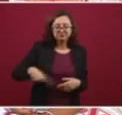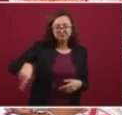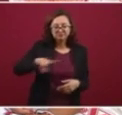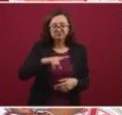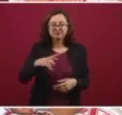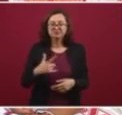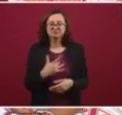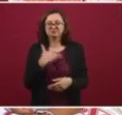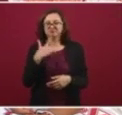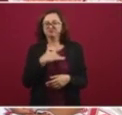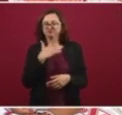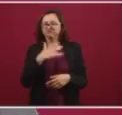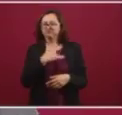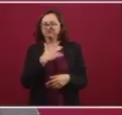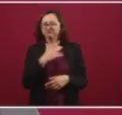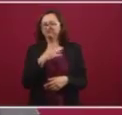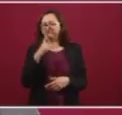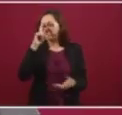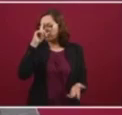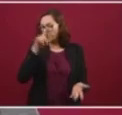considero, a la realidad.